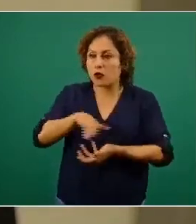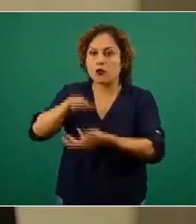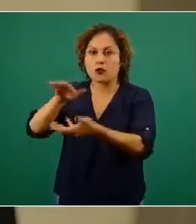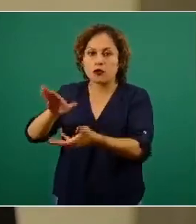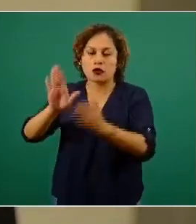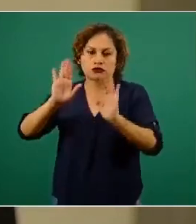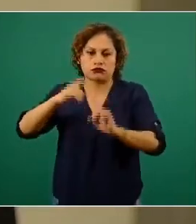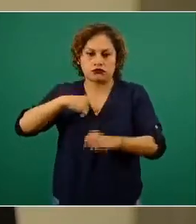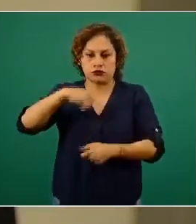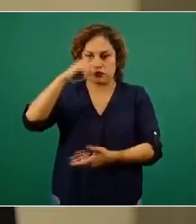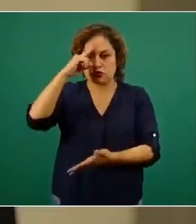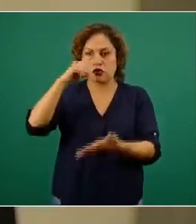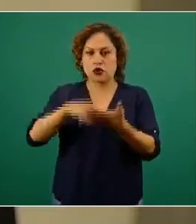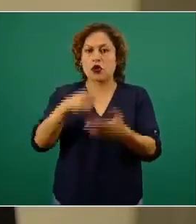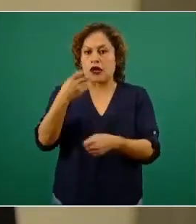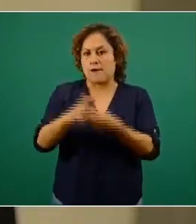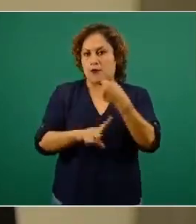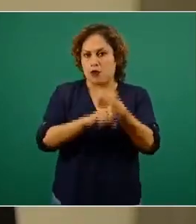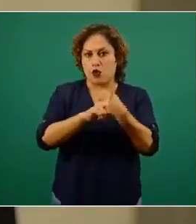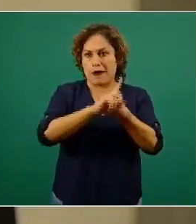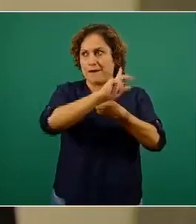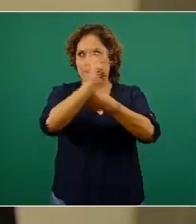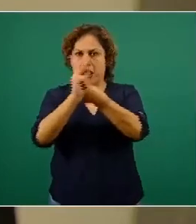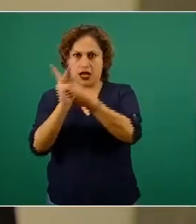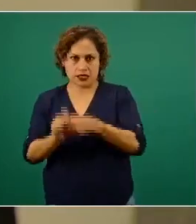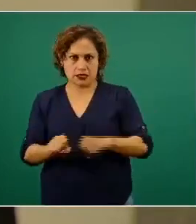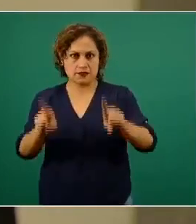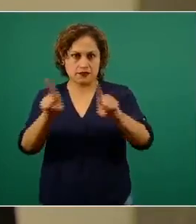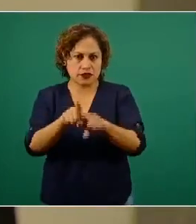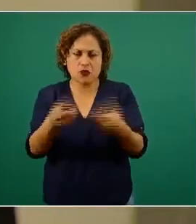tema de varios países, y en el caso de